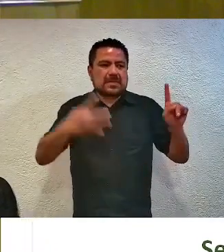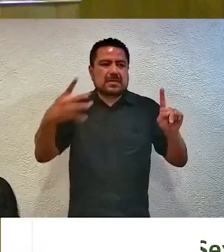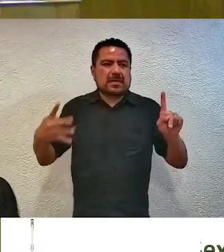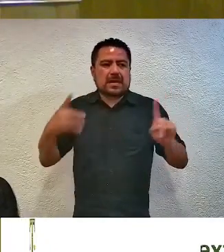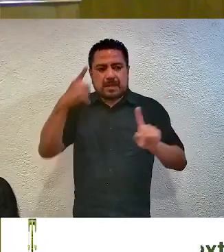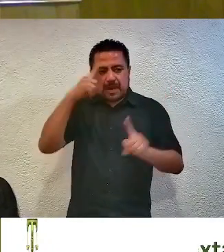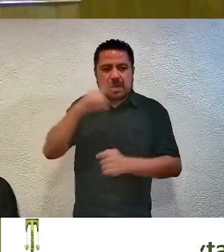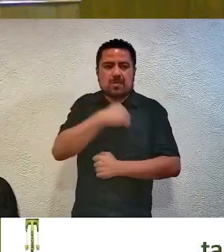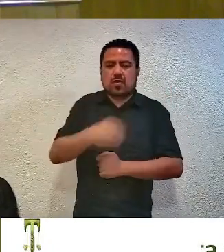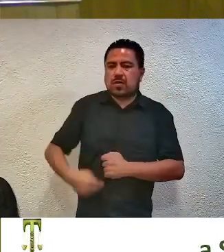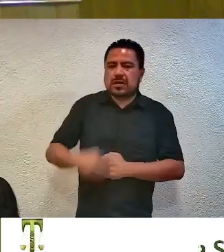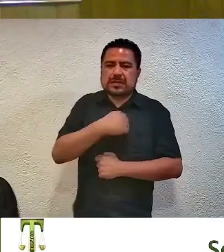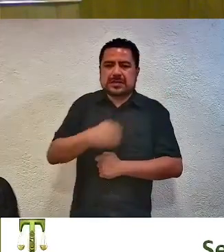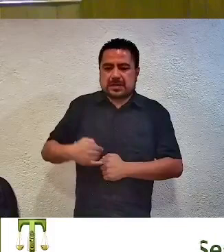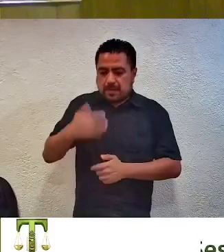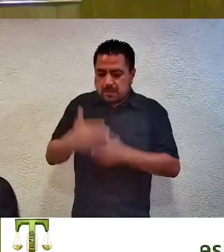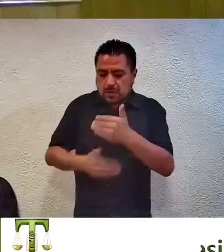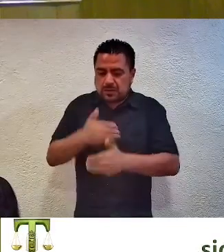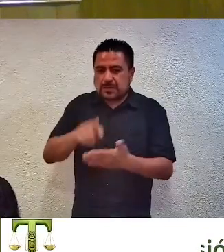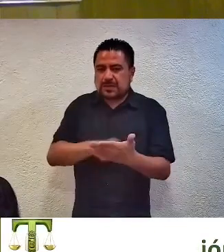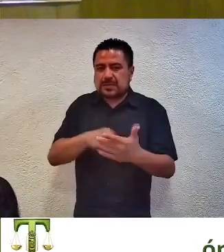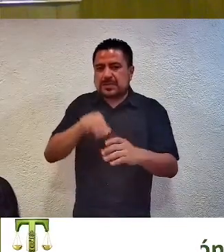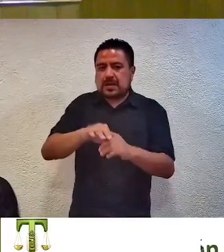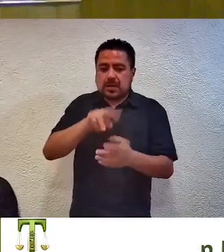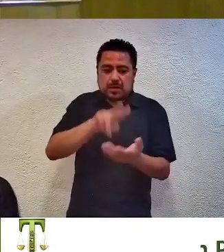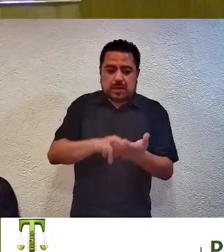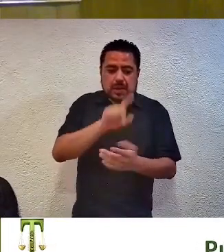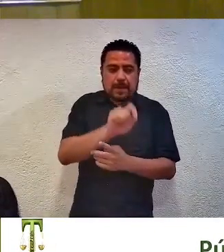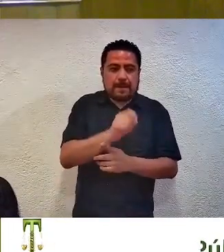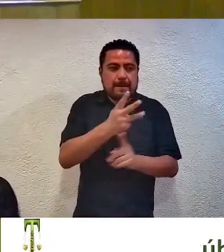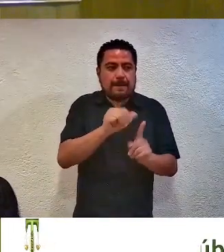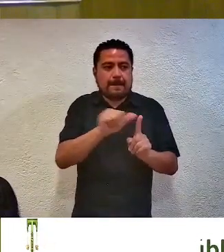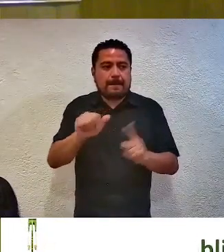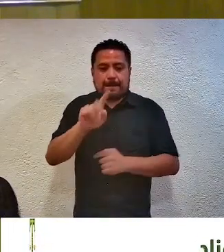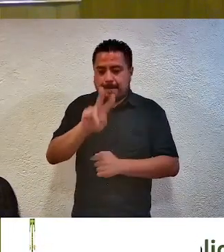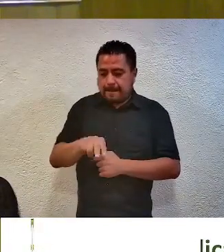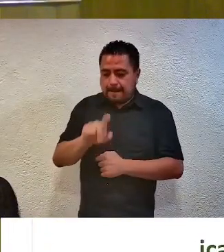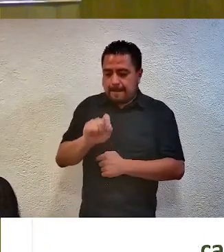de los ayuntamientos para el proceso electoral local 2023-2024.